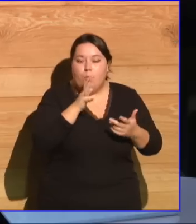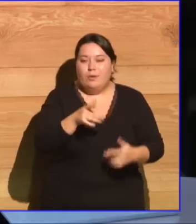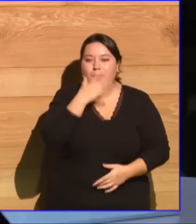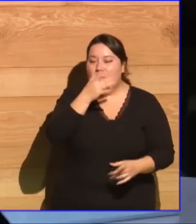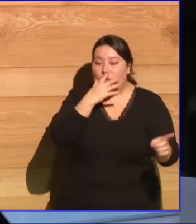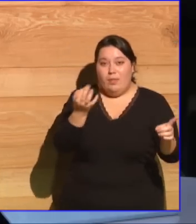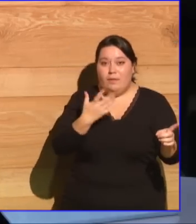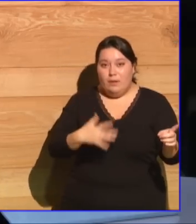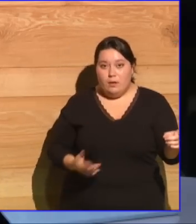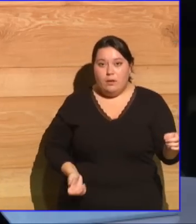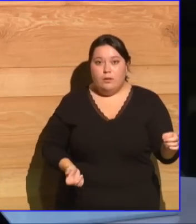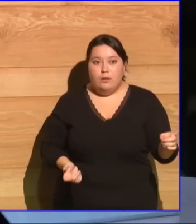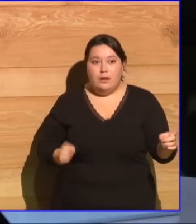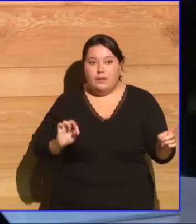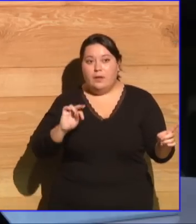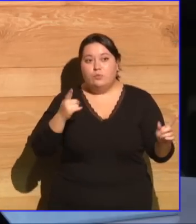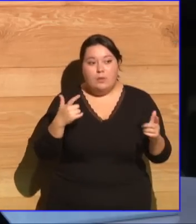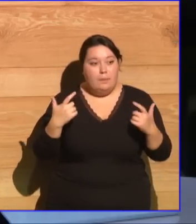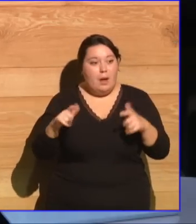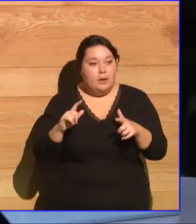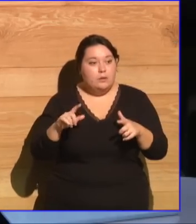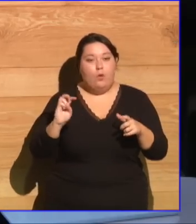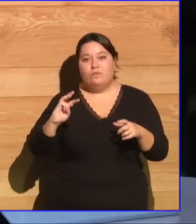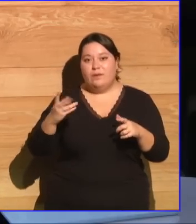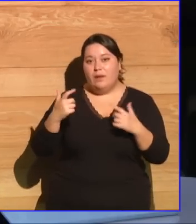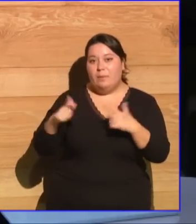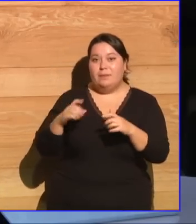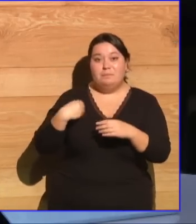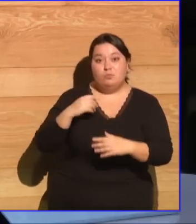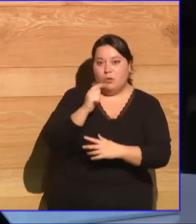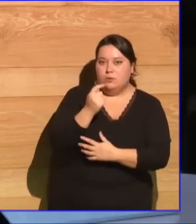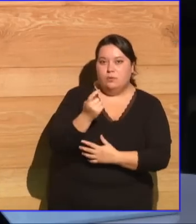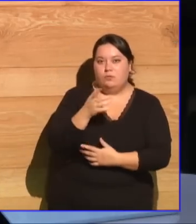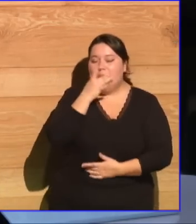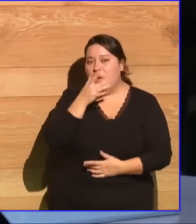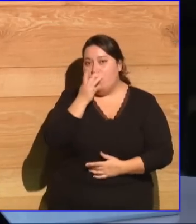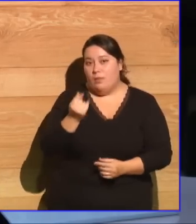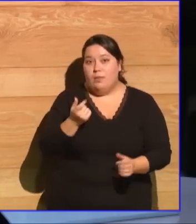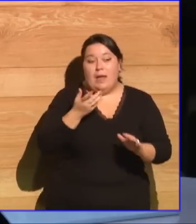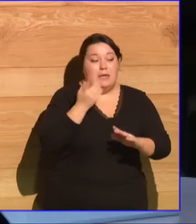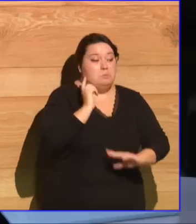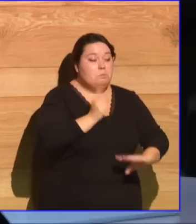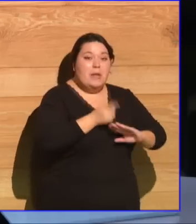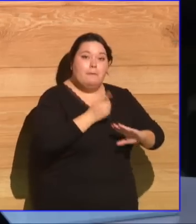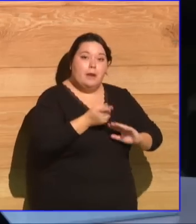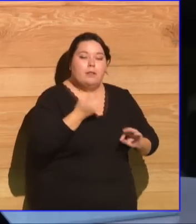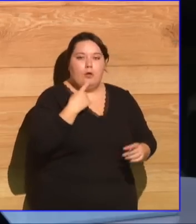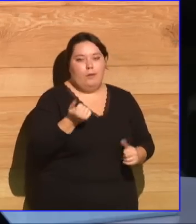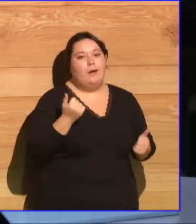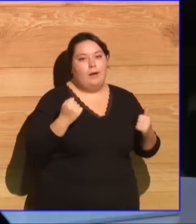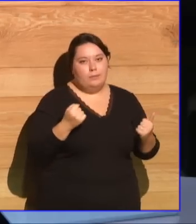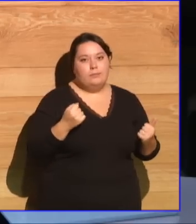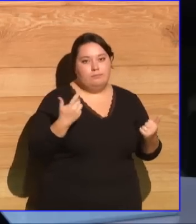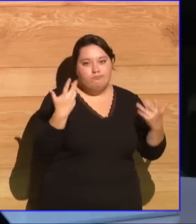haciendo el mismo éxito una y otra vez, y la segunda parte y la secuela y la tercera parte de ese mismo éxito. A lo que Spielberg aplaudió más que nadie